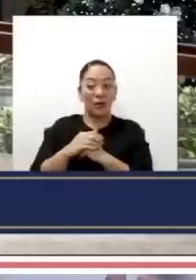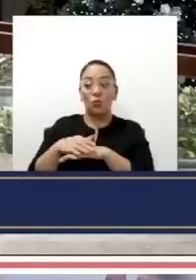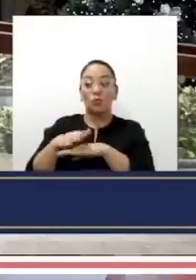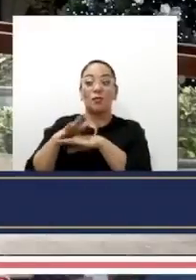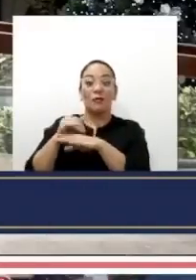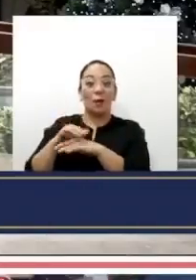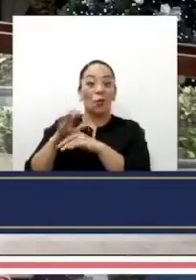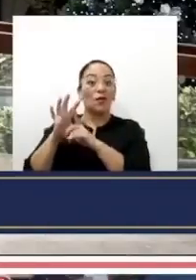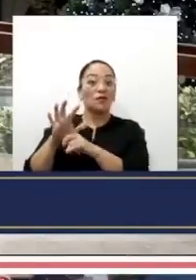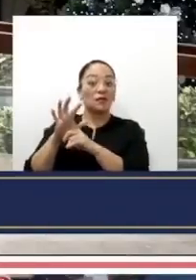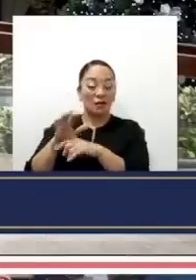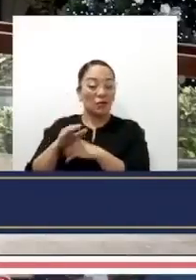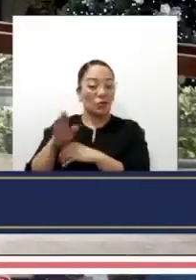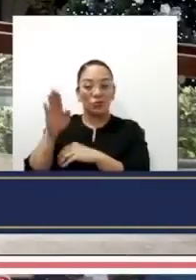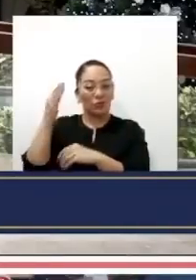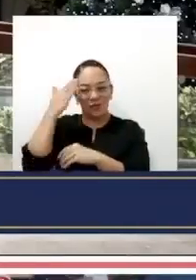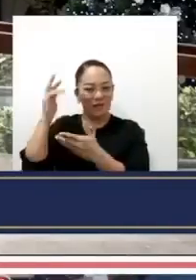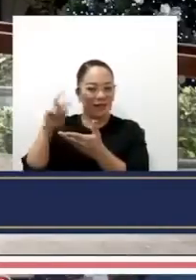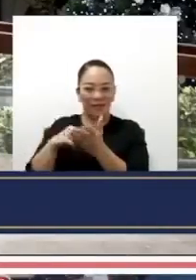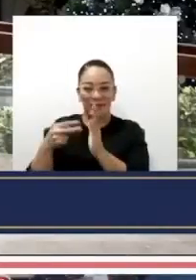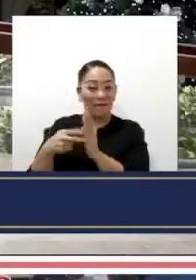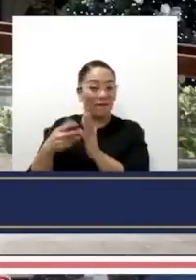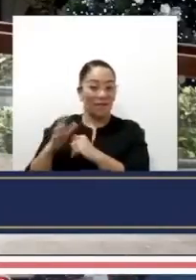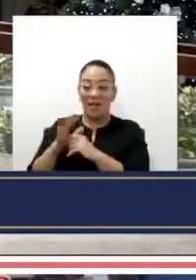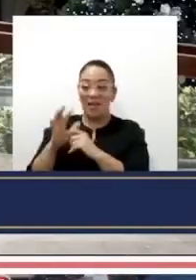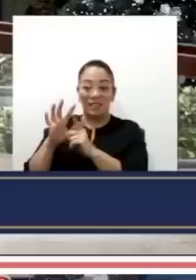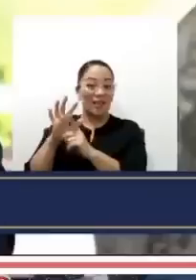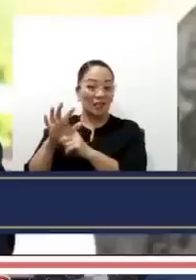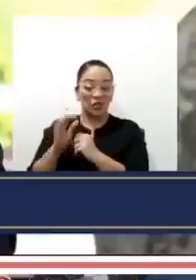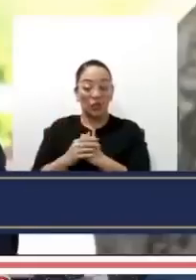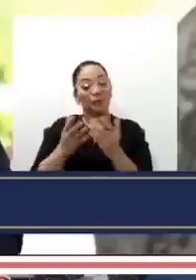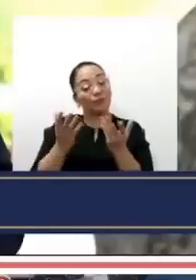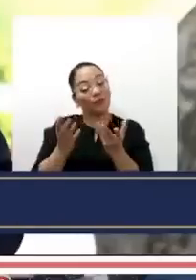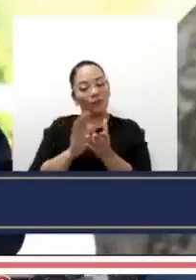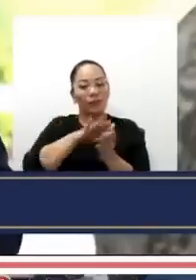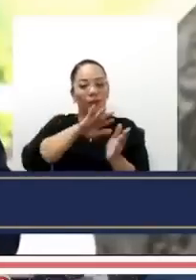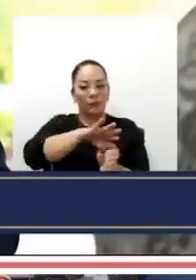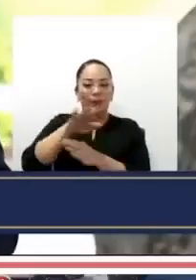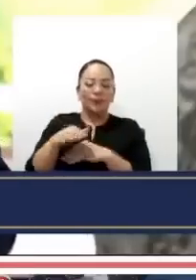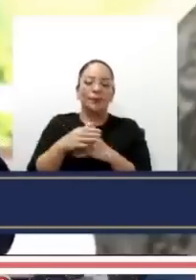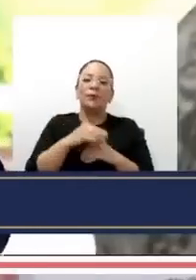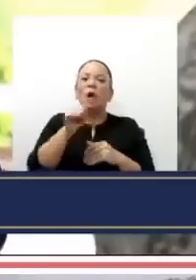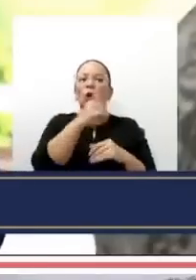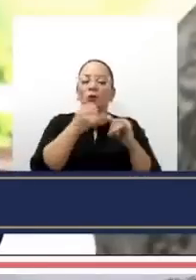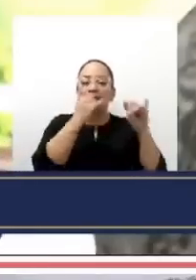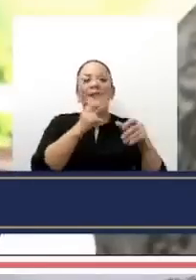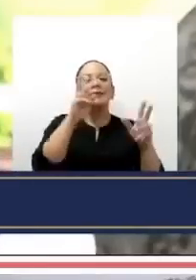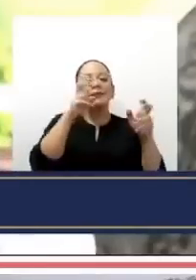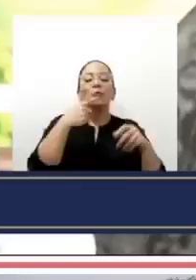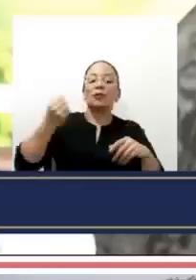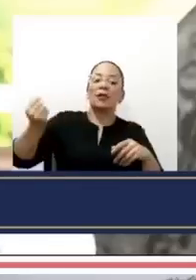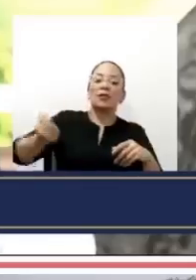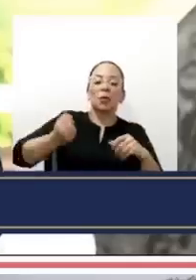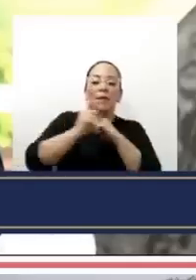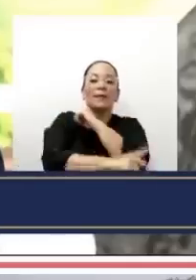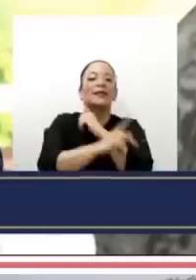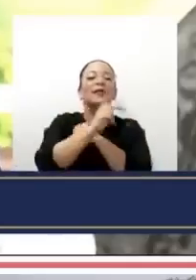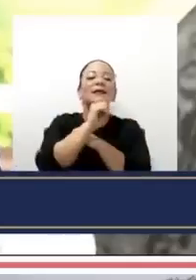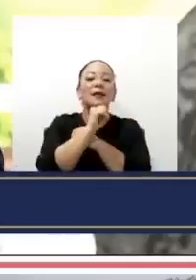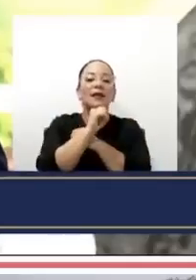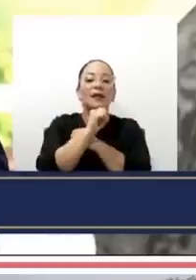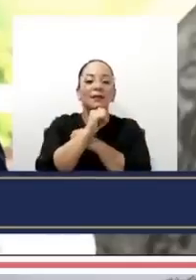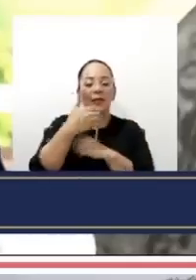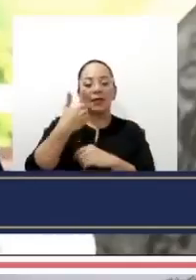parece Una que no. instigación, nunca, no saben lo que es. El siguiente es otro por traición a la patria, ese es